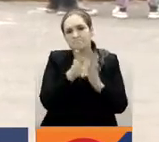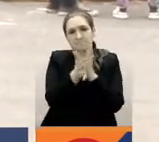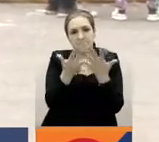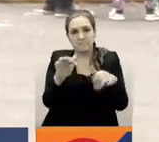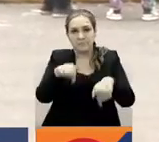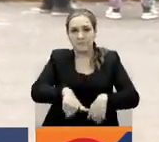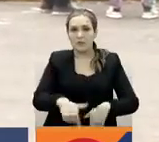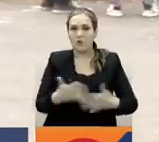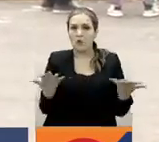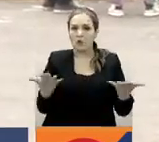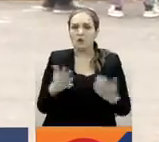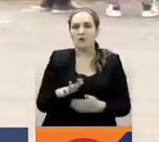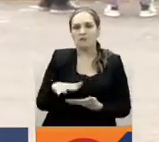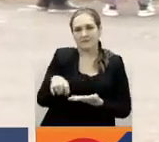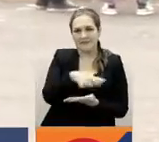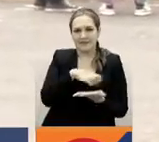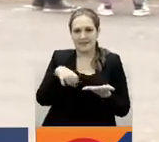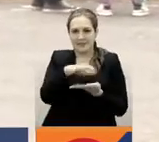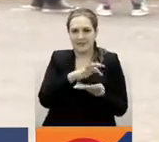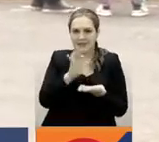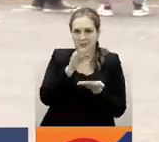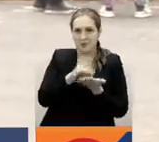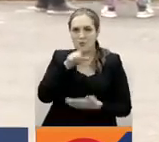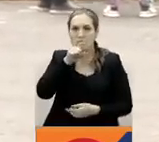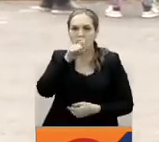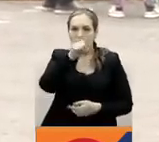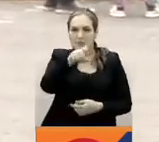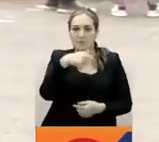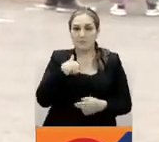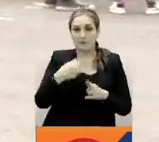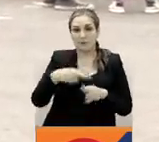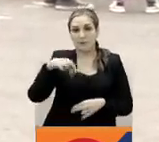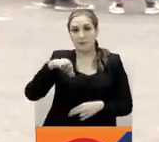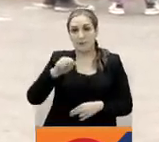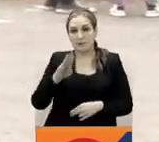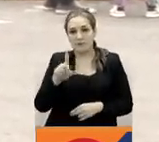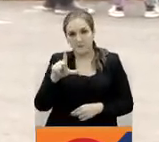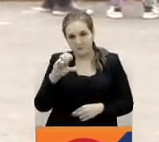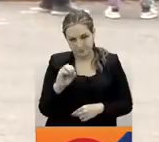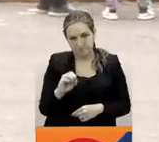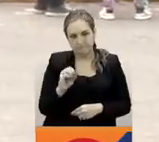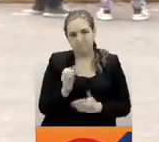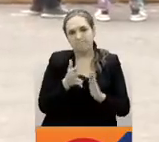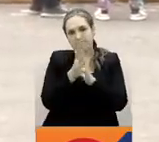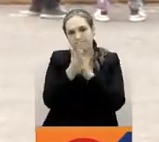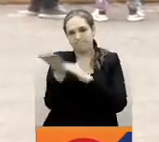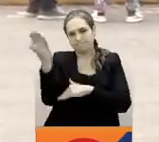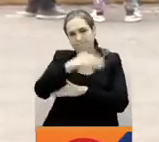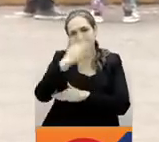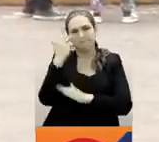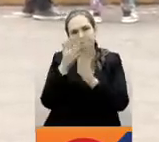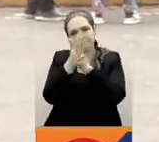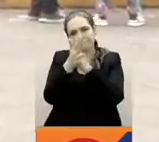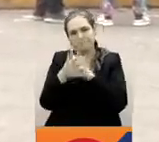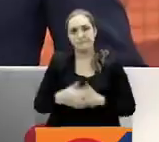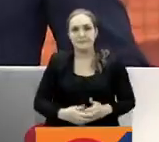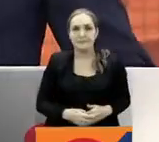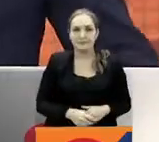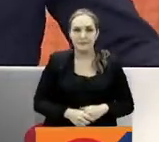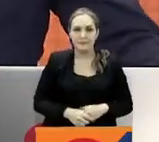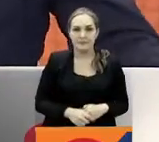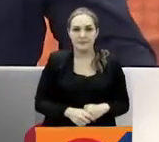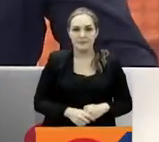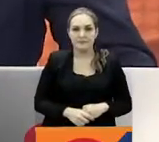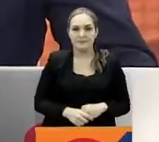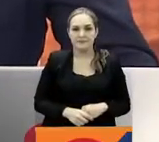información desde el momento en la capital de Santander. Pablo Fuerman para RTVC Noticias, conectados 24/7.